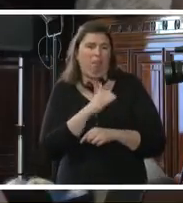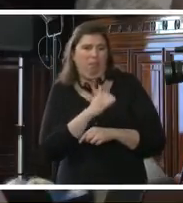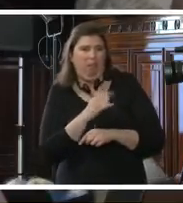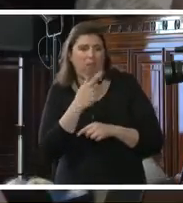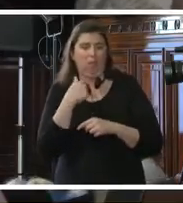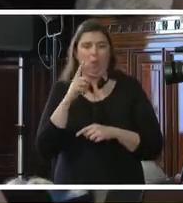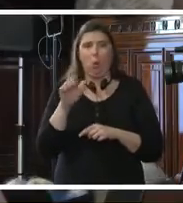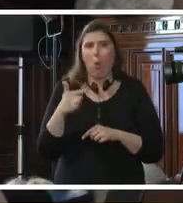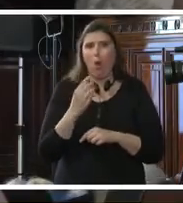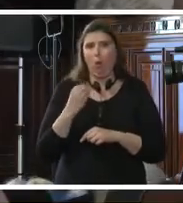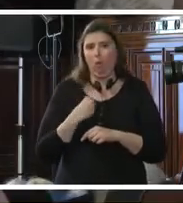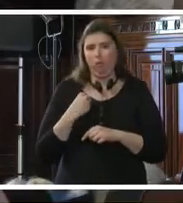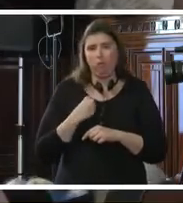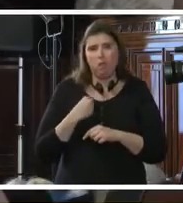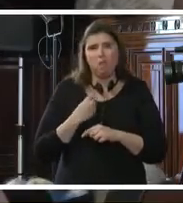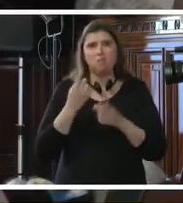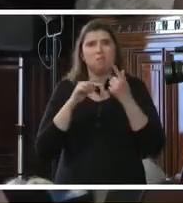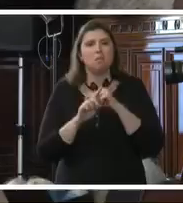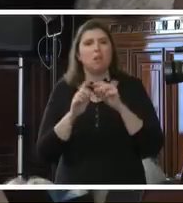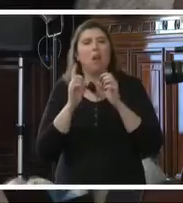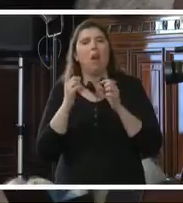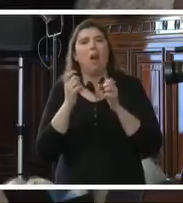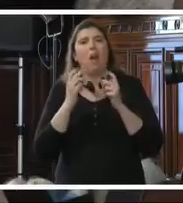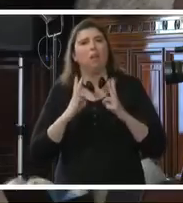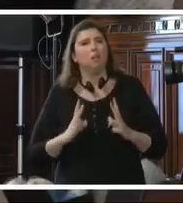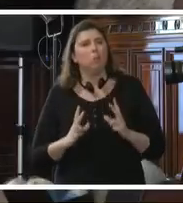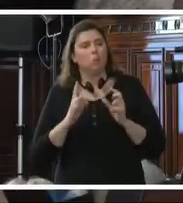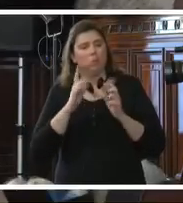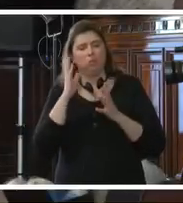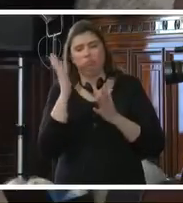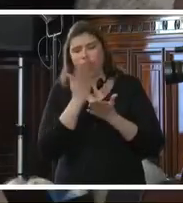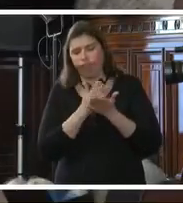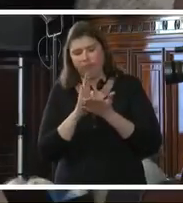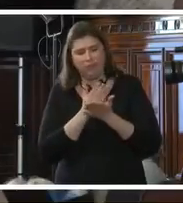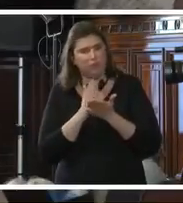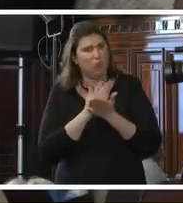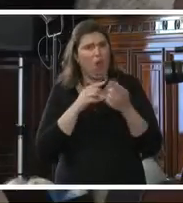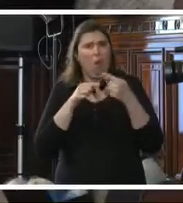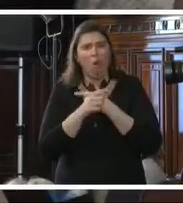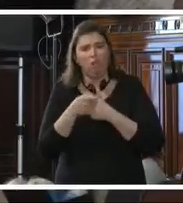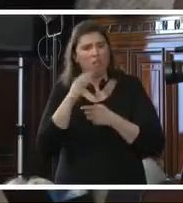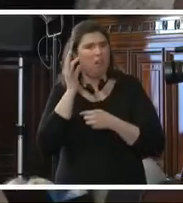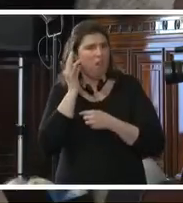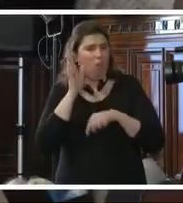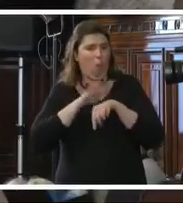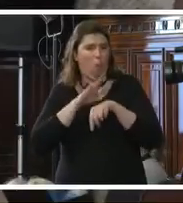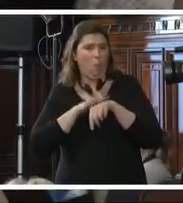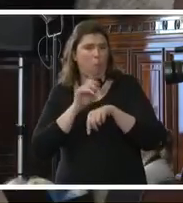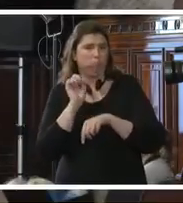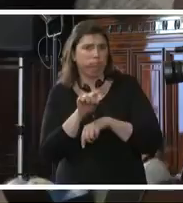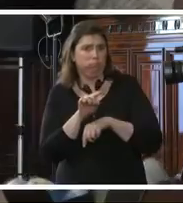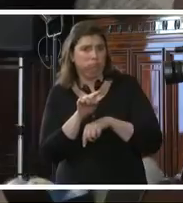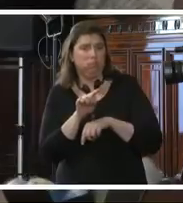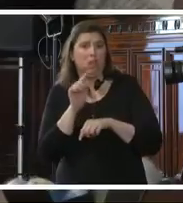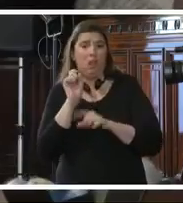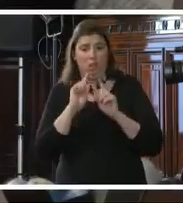desconfianza en la versión de la víctima y en actitudes abiertamente hostiles y discriminatorias que culpabilizan a la víctima